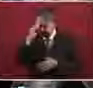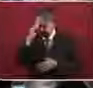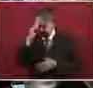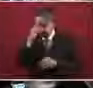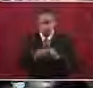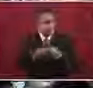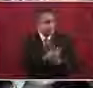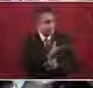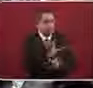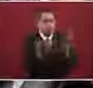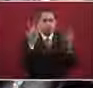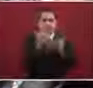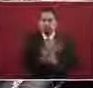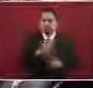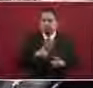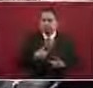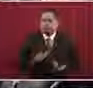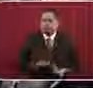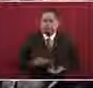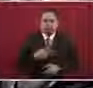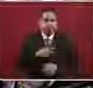y salen